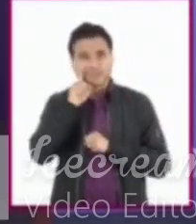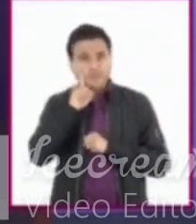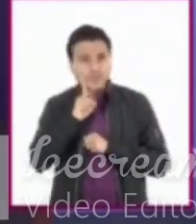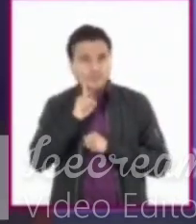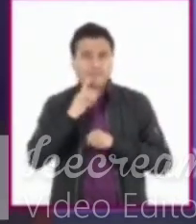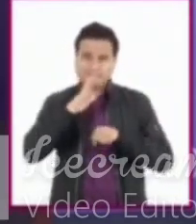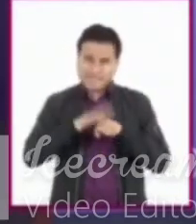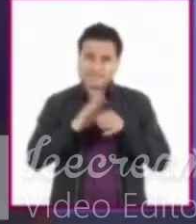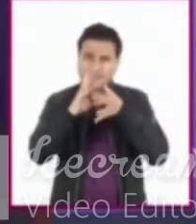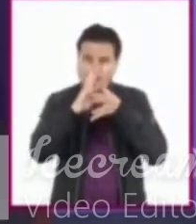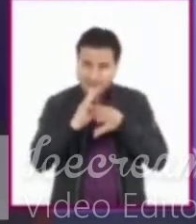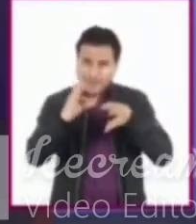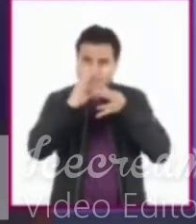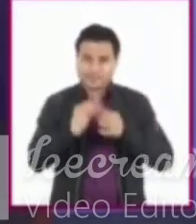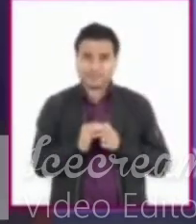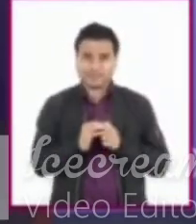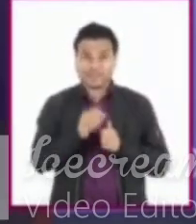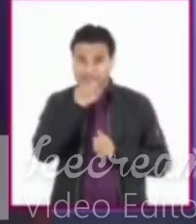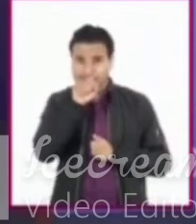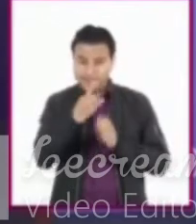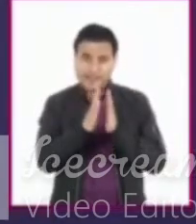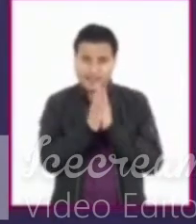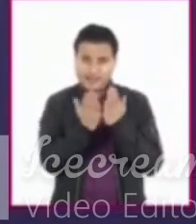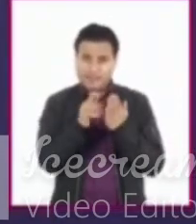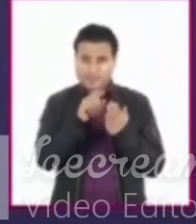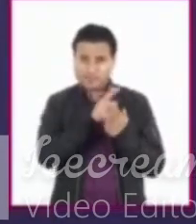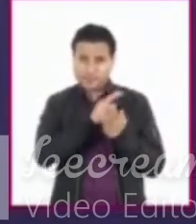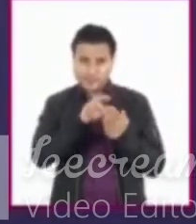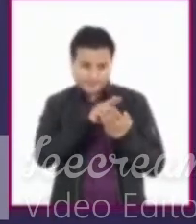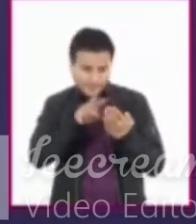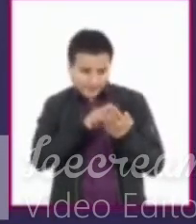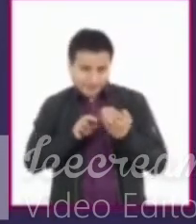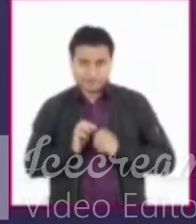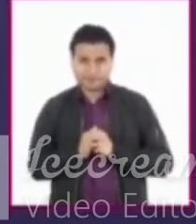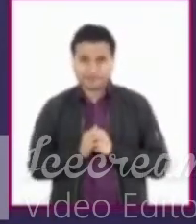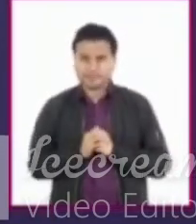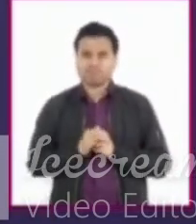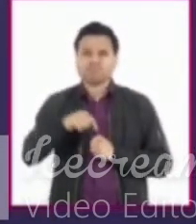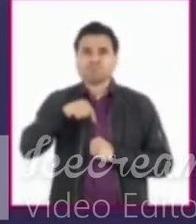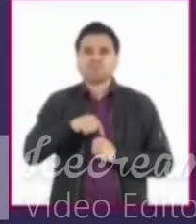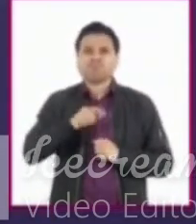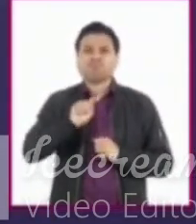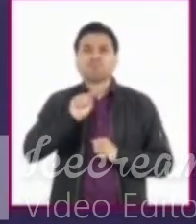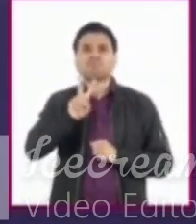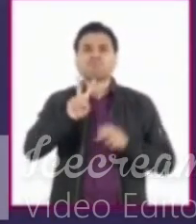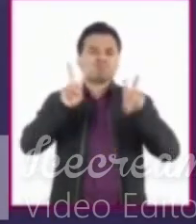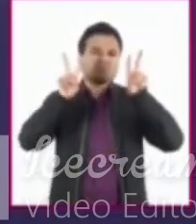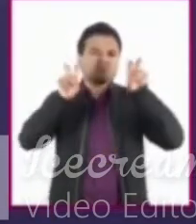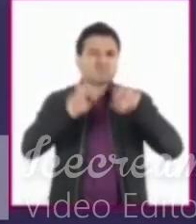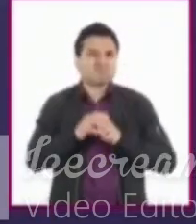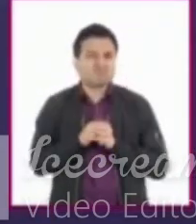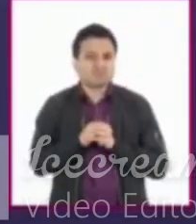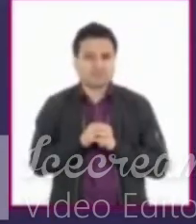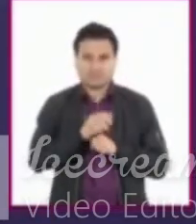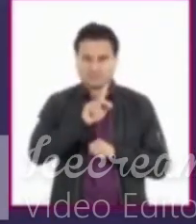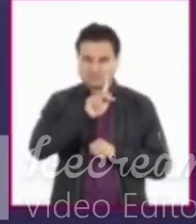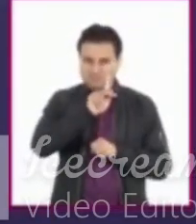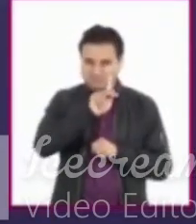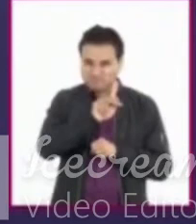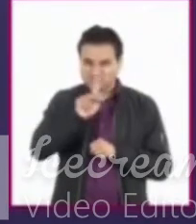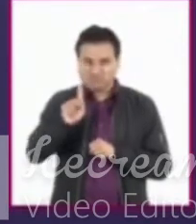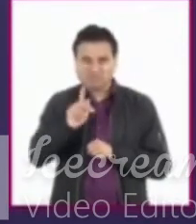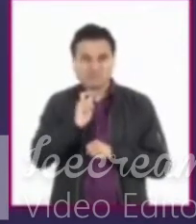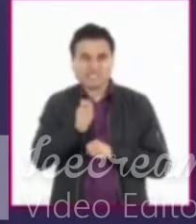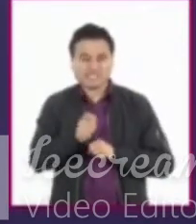y que podrás revisar en tu libro de texto. El programa de hoy se titula ¿En qué se parecen? Y junto con